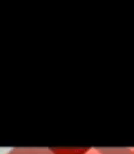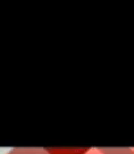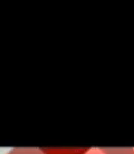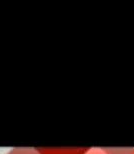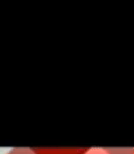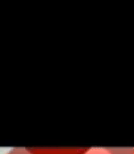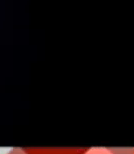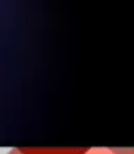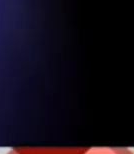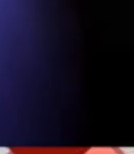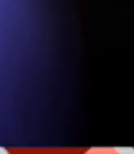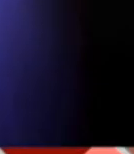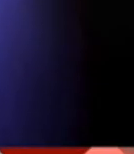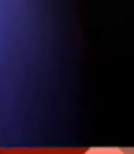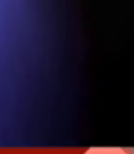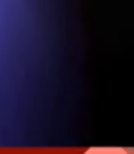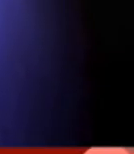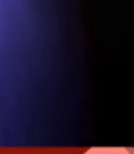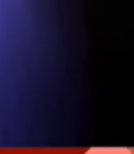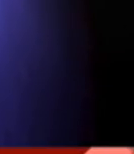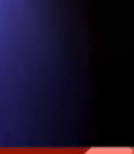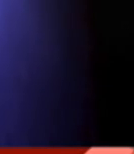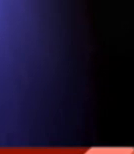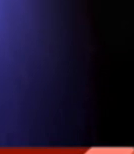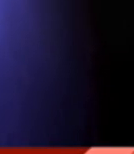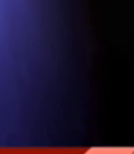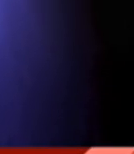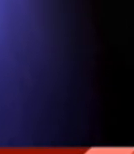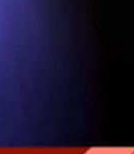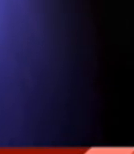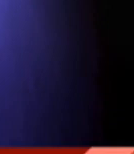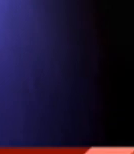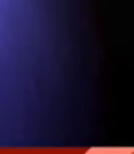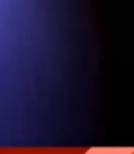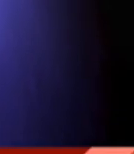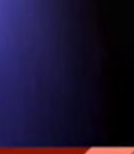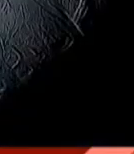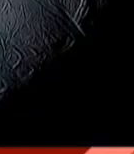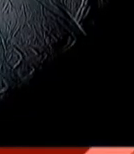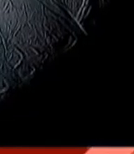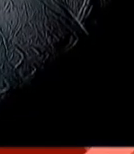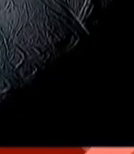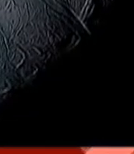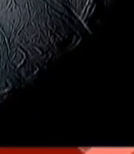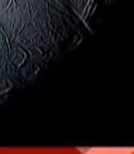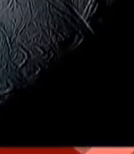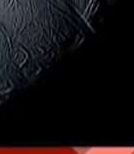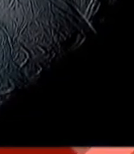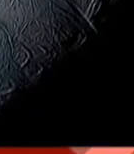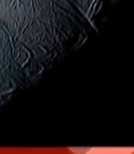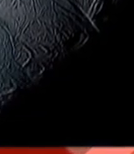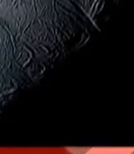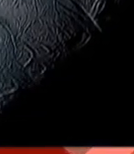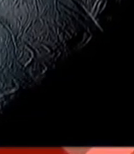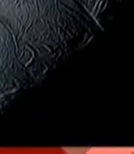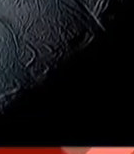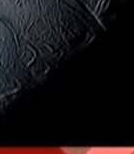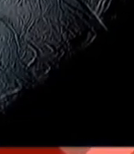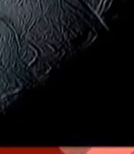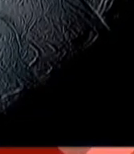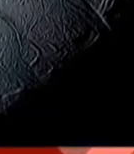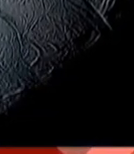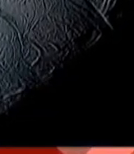Saturno, de la luna Encélado. El instrumento submilimétrico Encélado Fundamentos de la Vida, eso es lo que significaría en español,